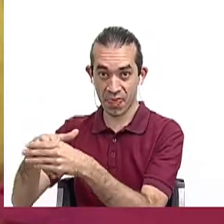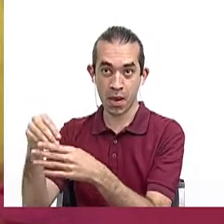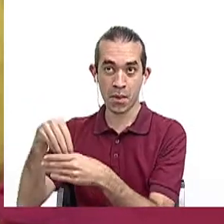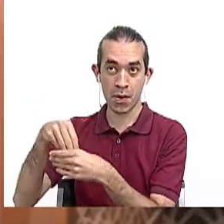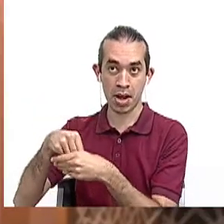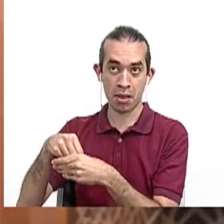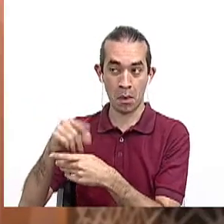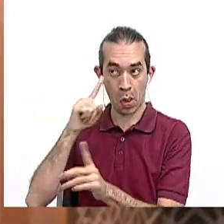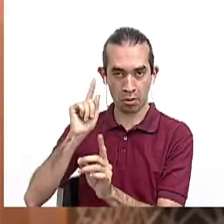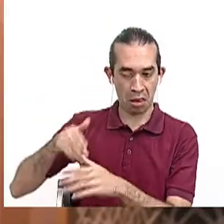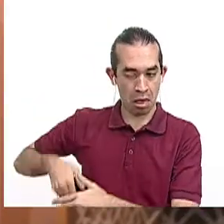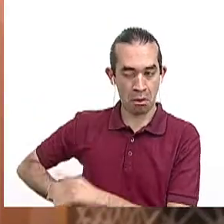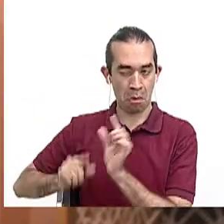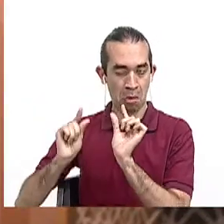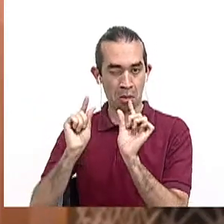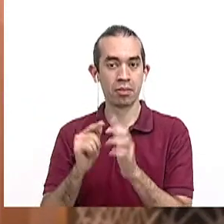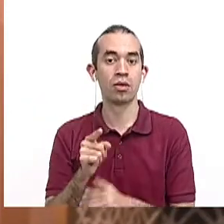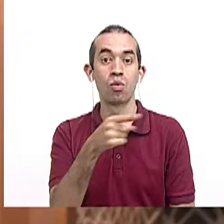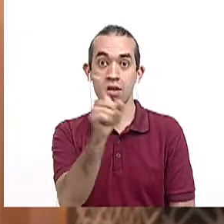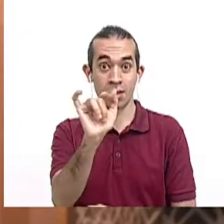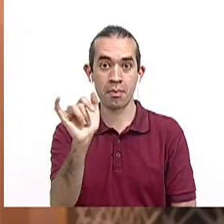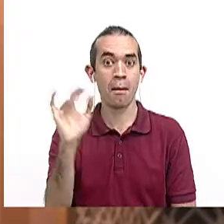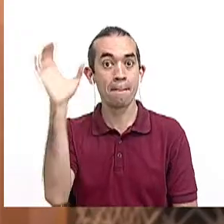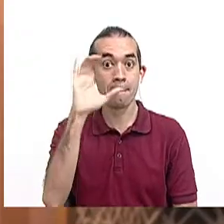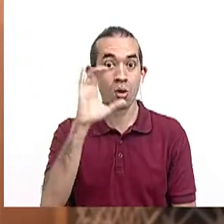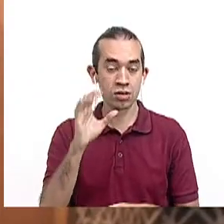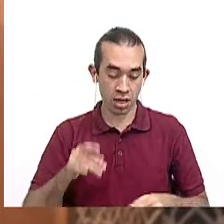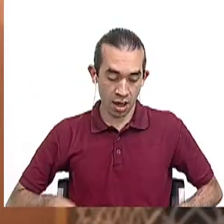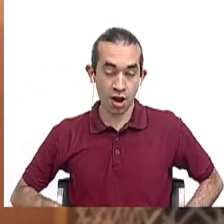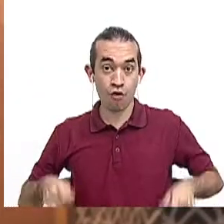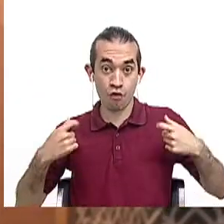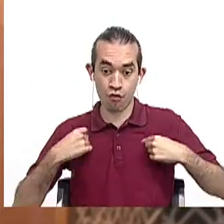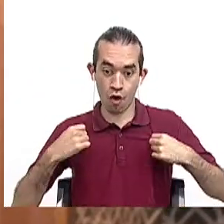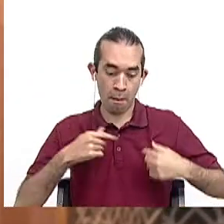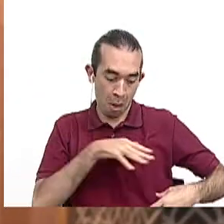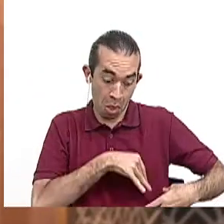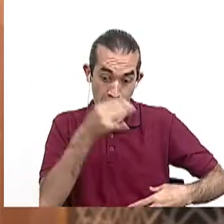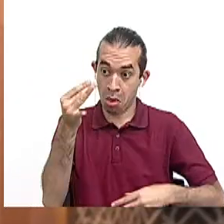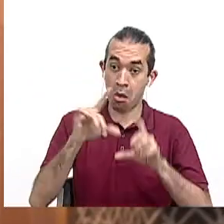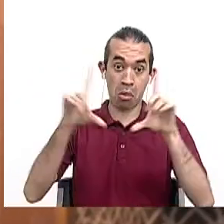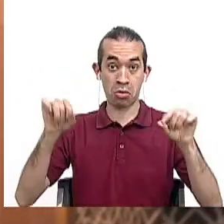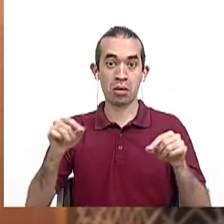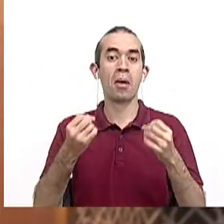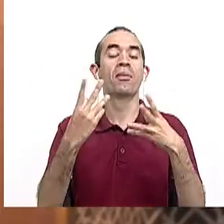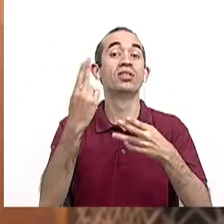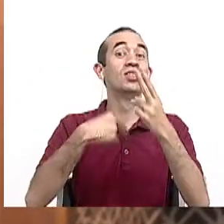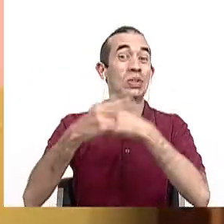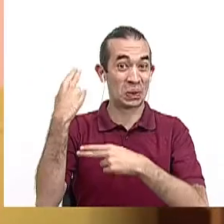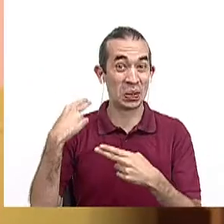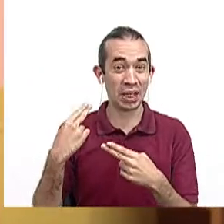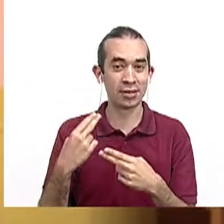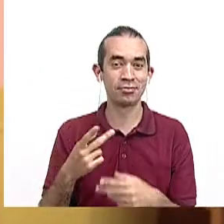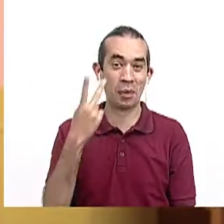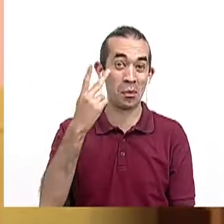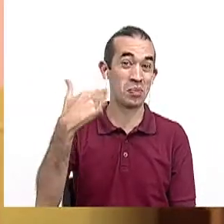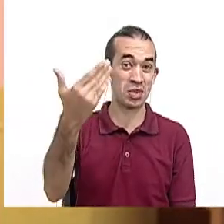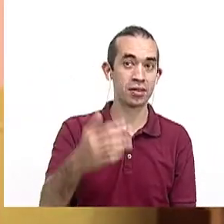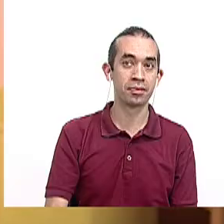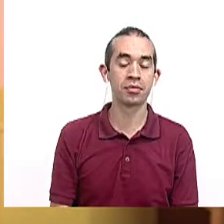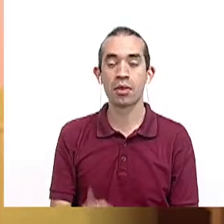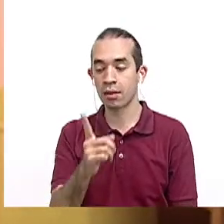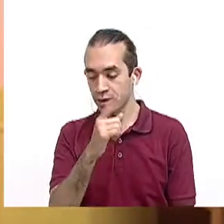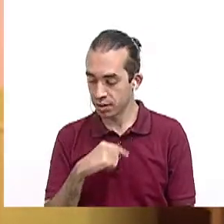tanto lo voy a guardar acá. Pero ustedes también revisen sus bolsillos, porque en los billetes pueden encontrarse muchas historias. ¡Nos vemos!